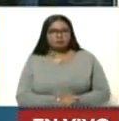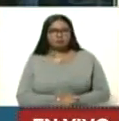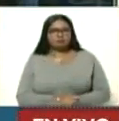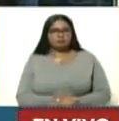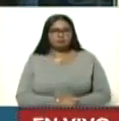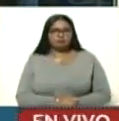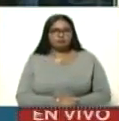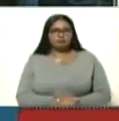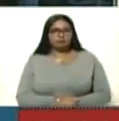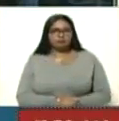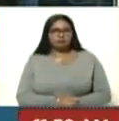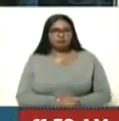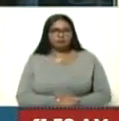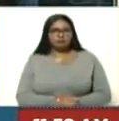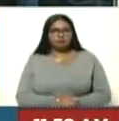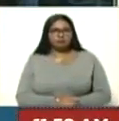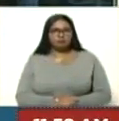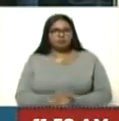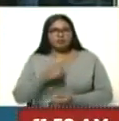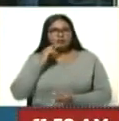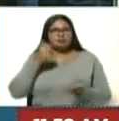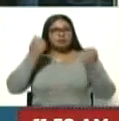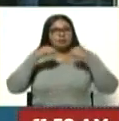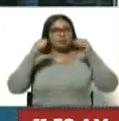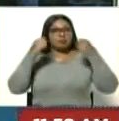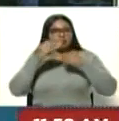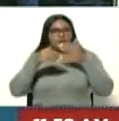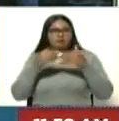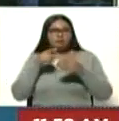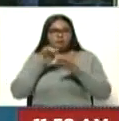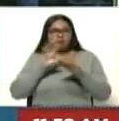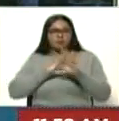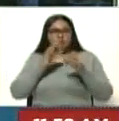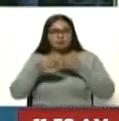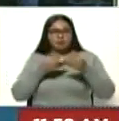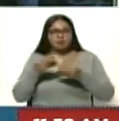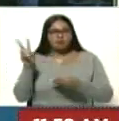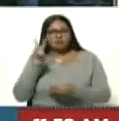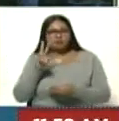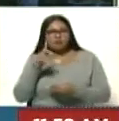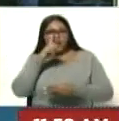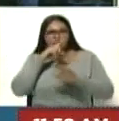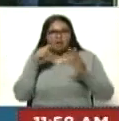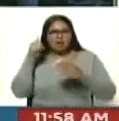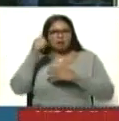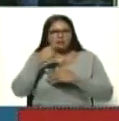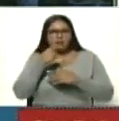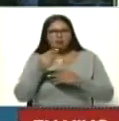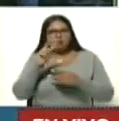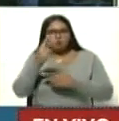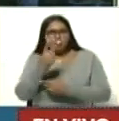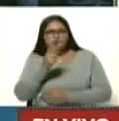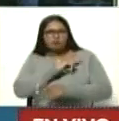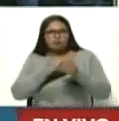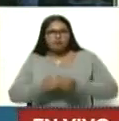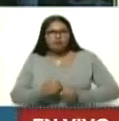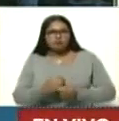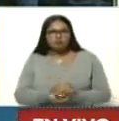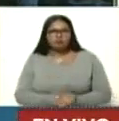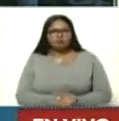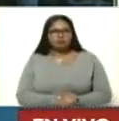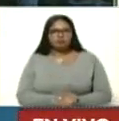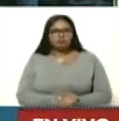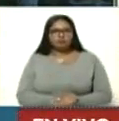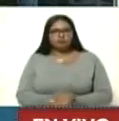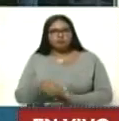Era el ejercicio de lo que ellos aquí en Venezuela llamaron durante muchos años el cuarto poder, que